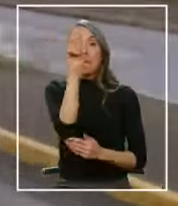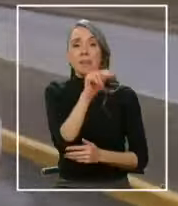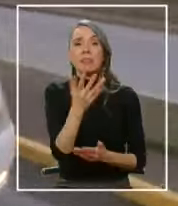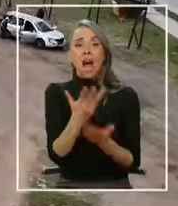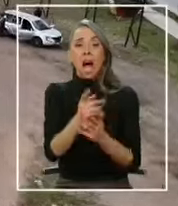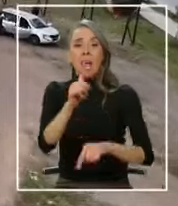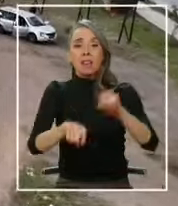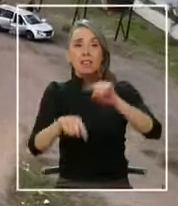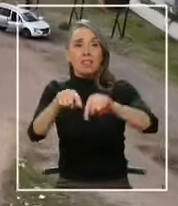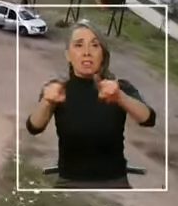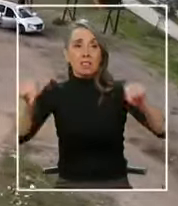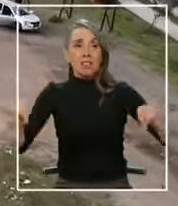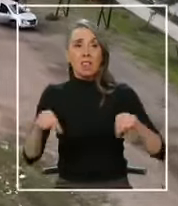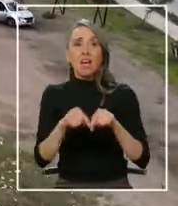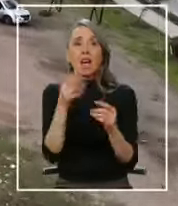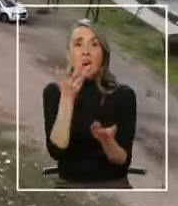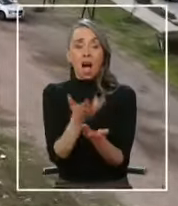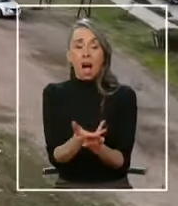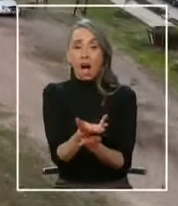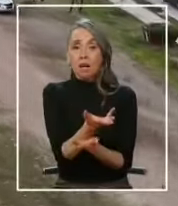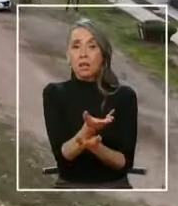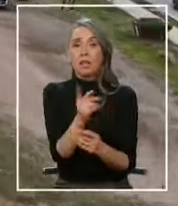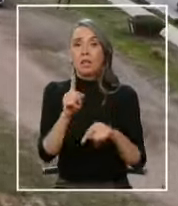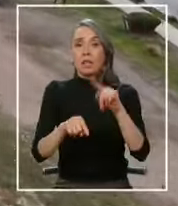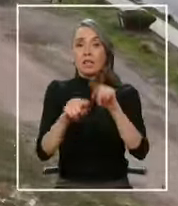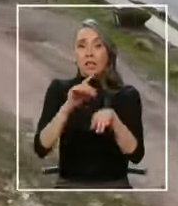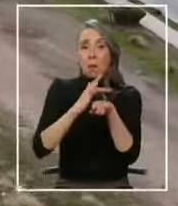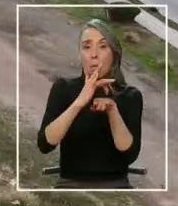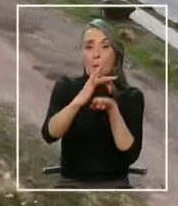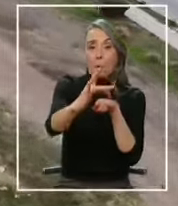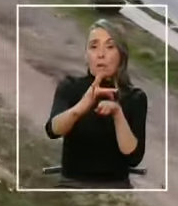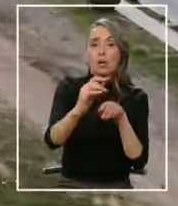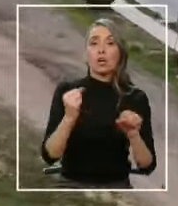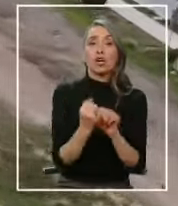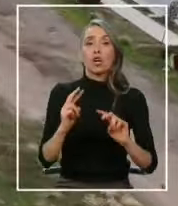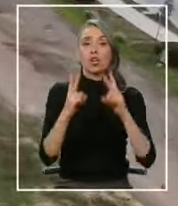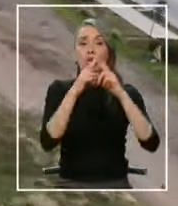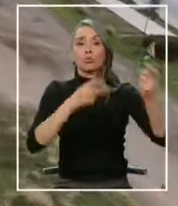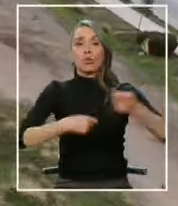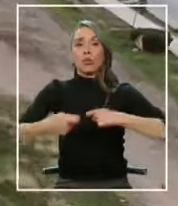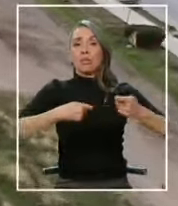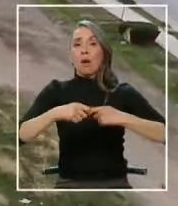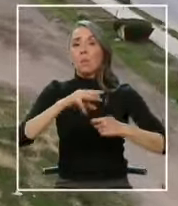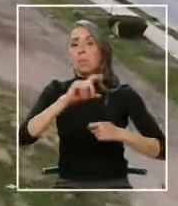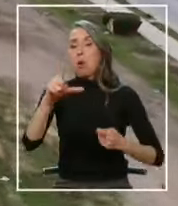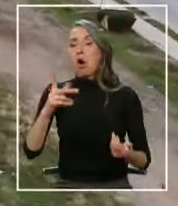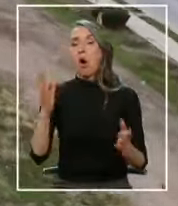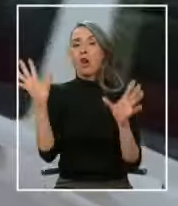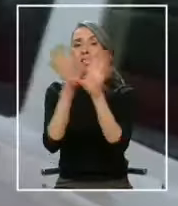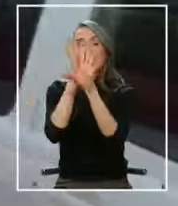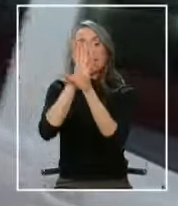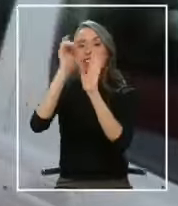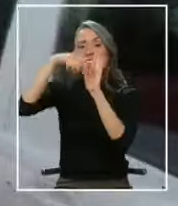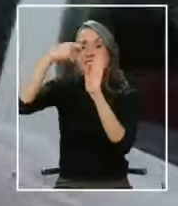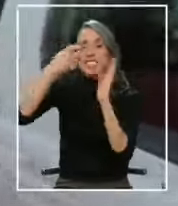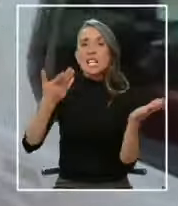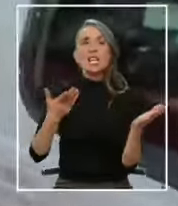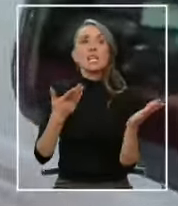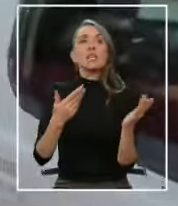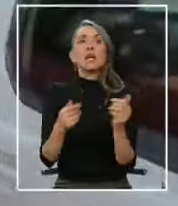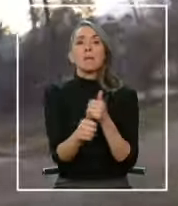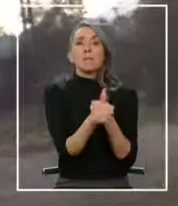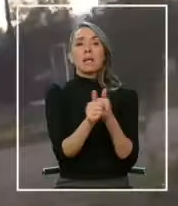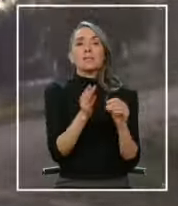terreno, hay terreno para hacer, no sé, centros comerciales o cine o algo que hubiera más cerca